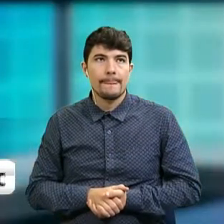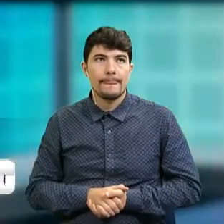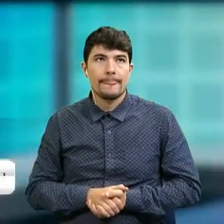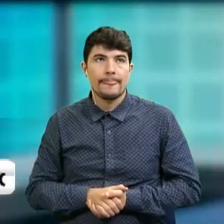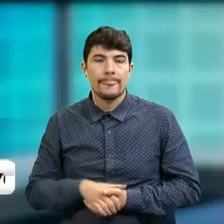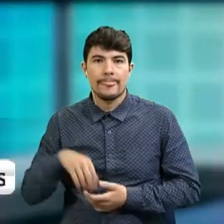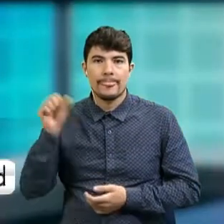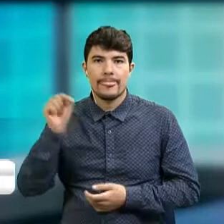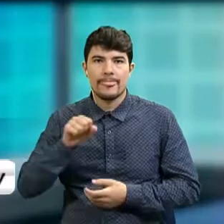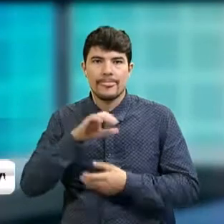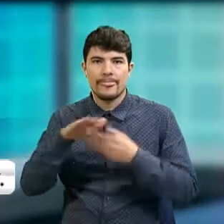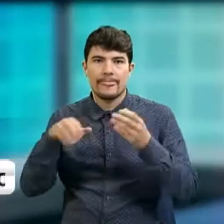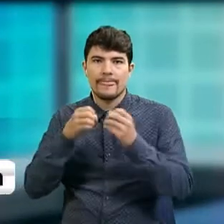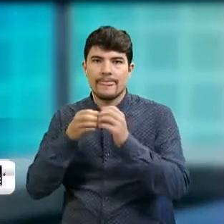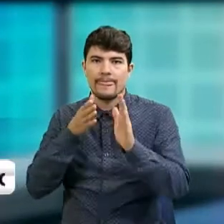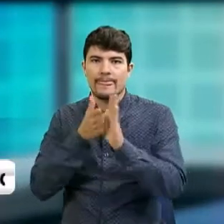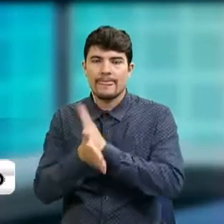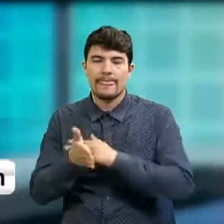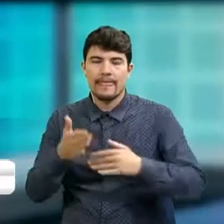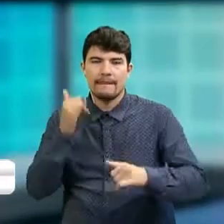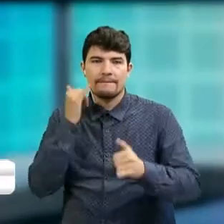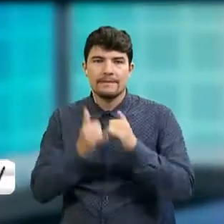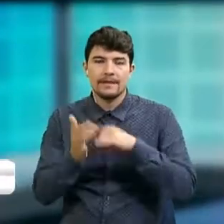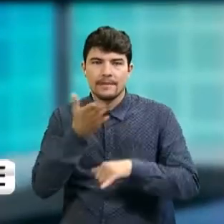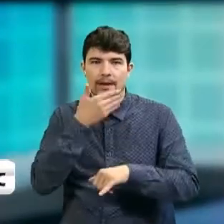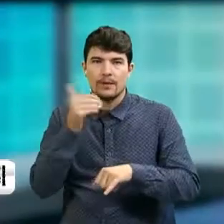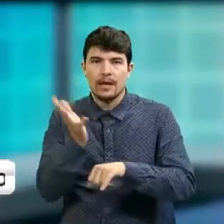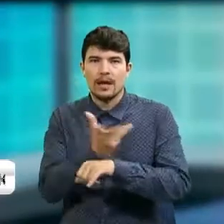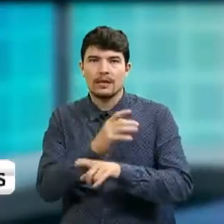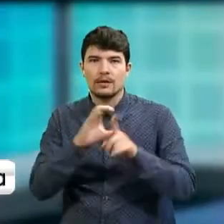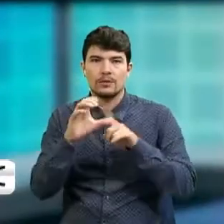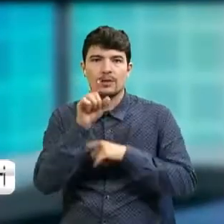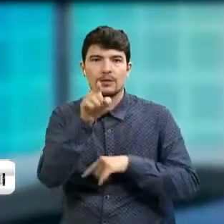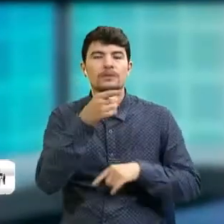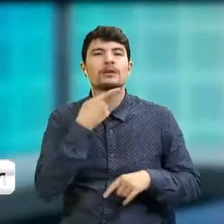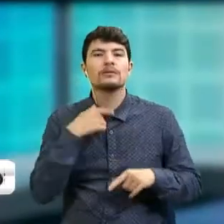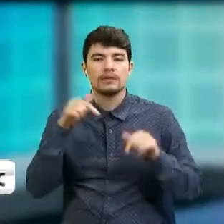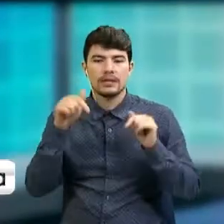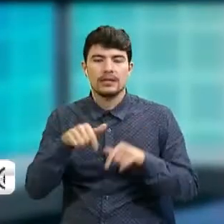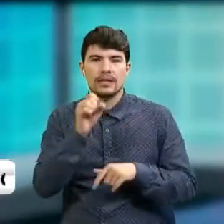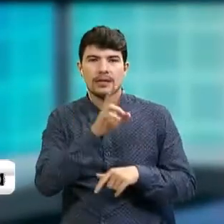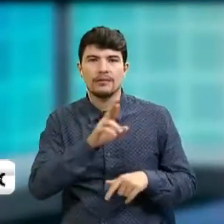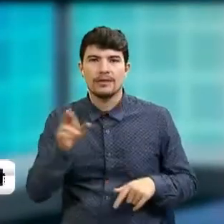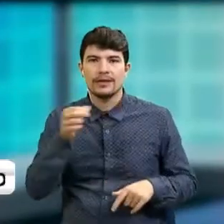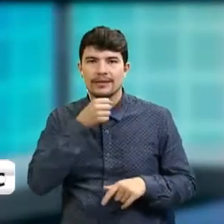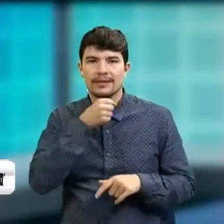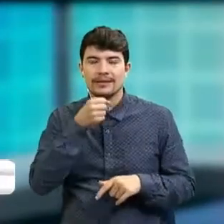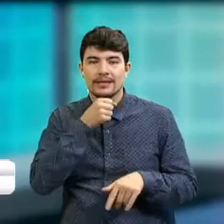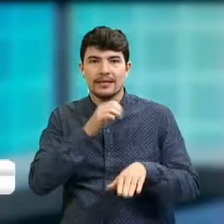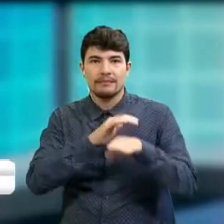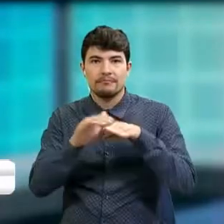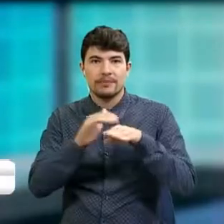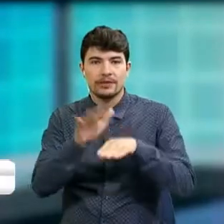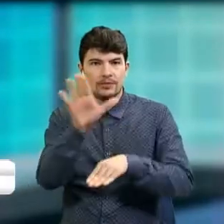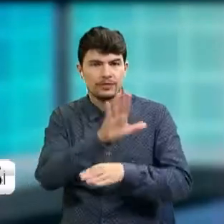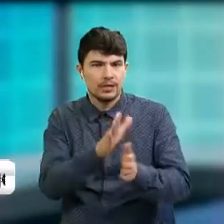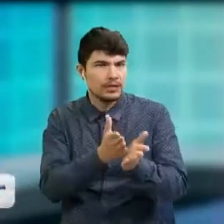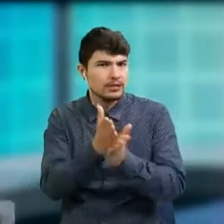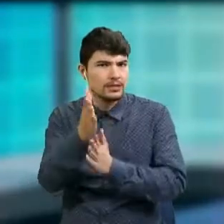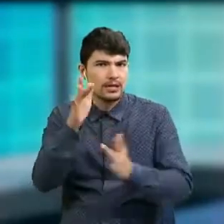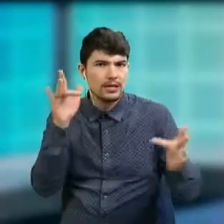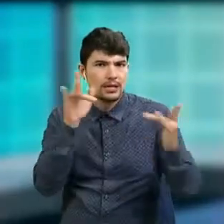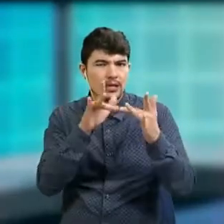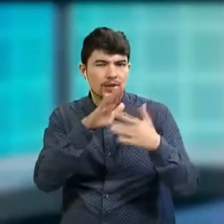Y con esta información finalizamos lo mejor del arte, la cultura y el entretenimiento de Oriente Noticias. Los invito para que sigan conectados